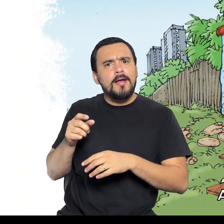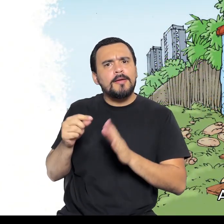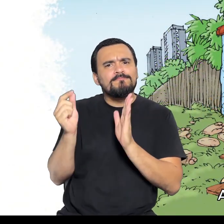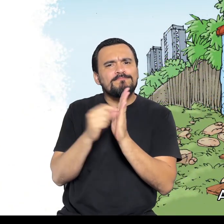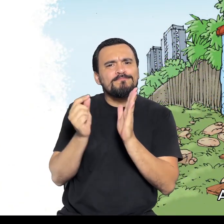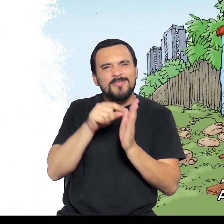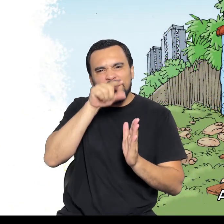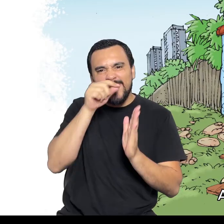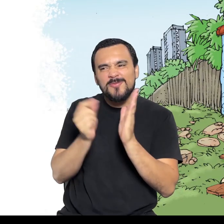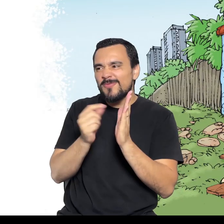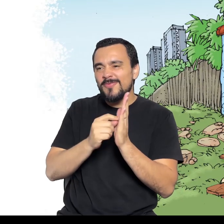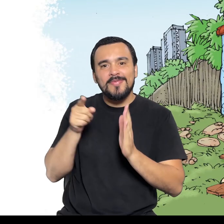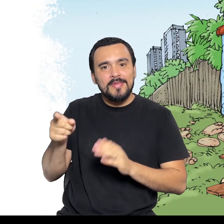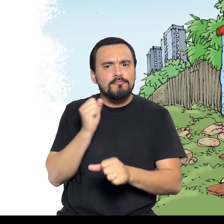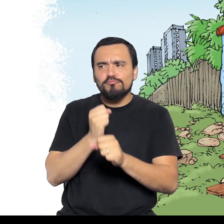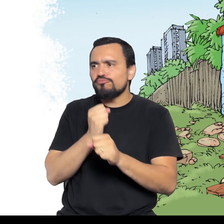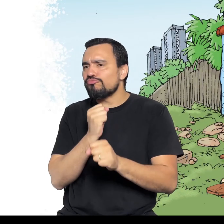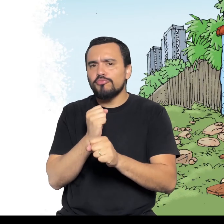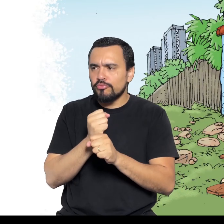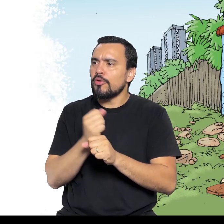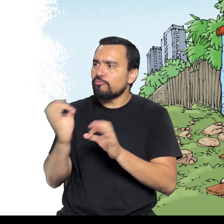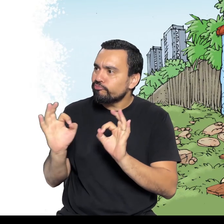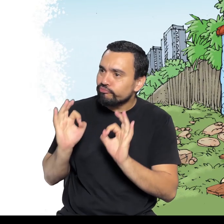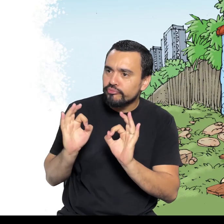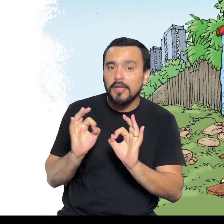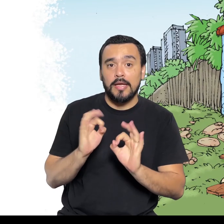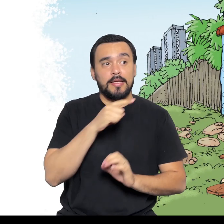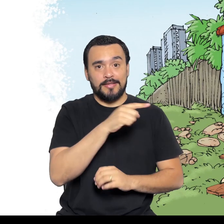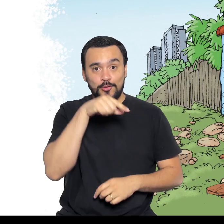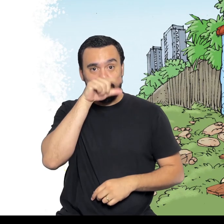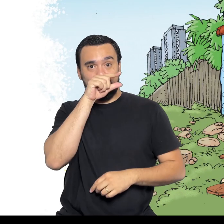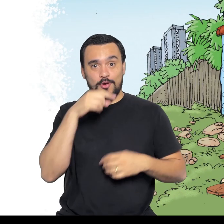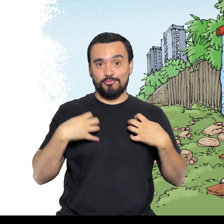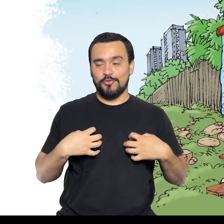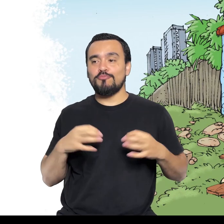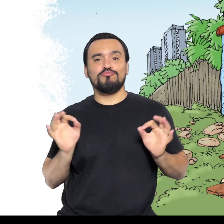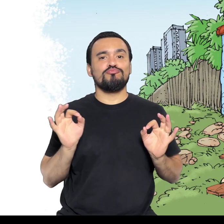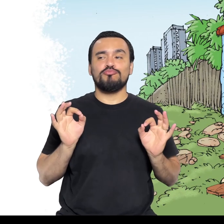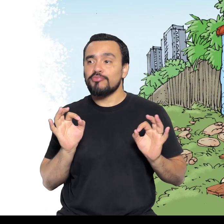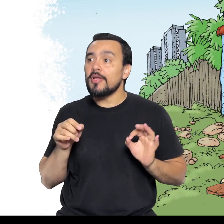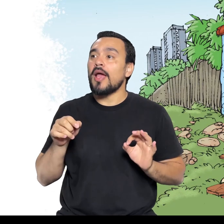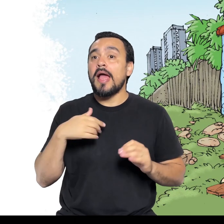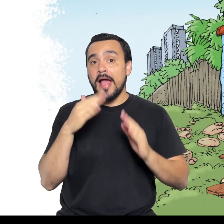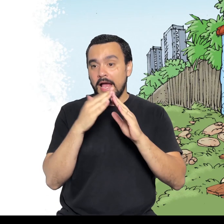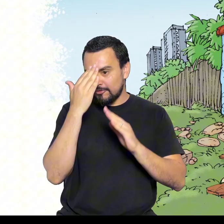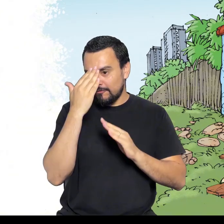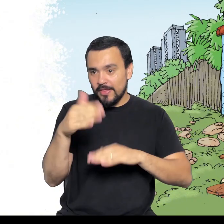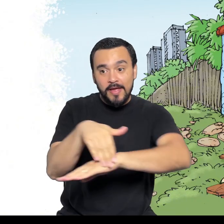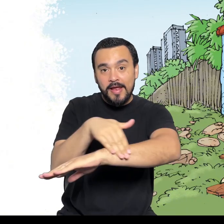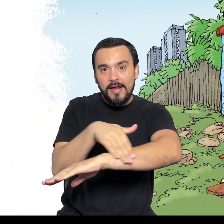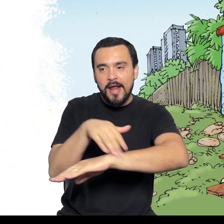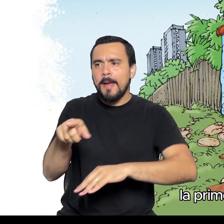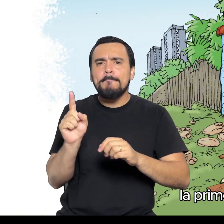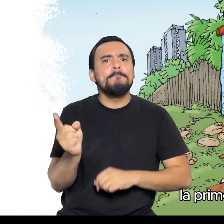guapo pájaro carpintero entregó el pedido recibido, la coqueta señorita Tocay habilitó en la vereda de su